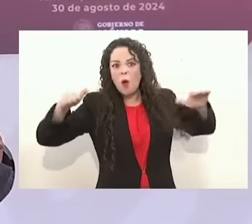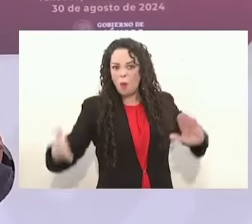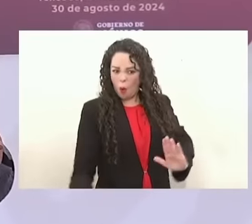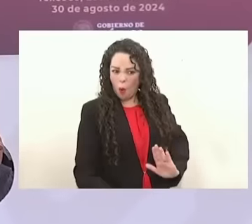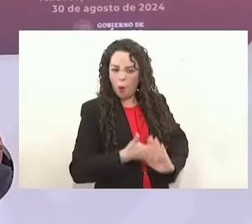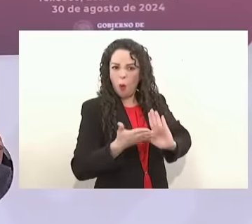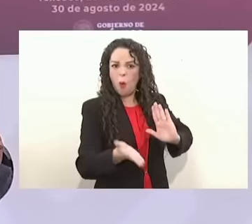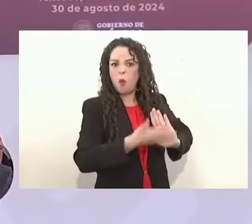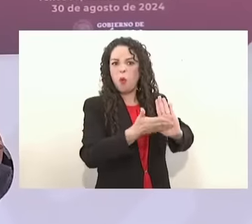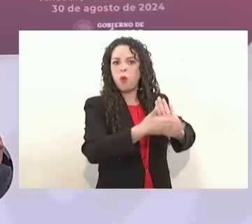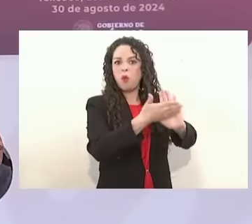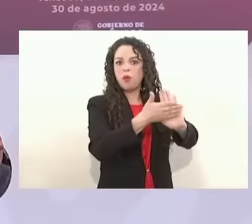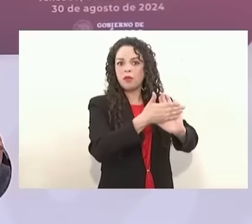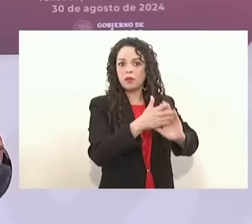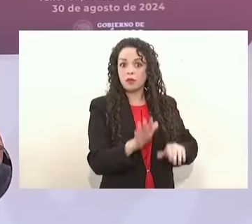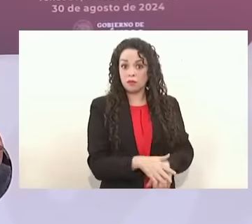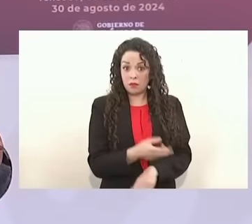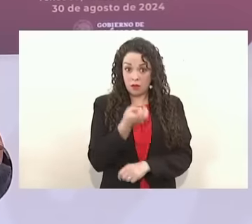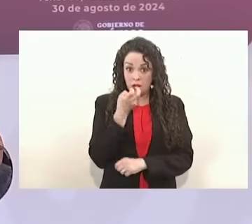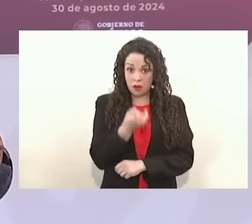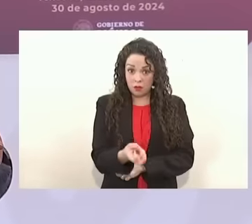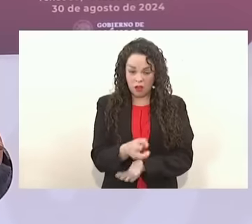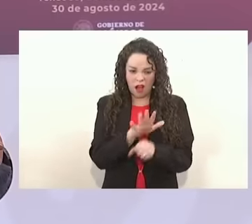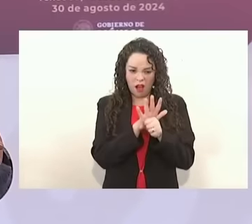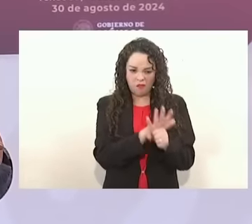que no